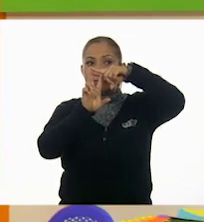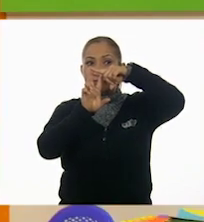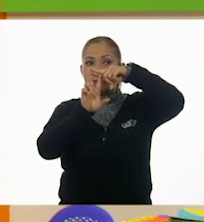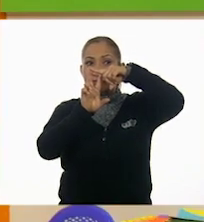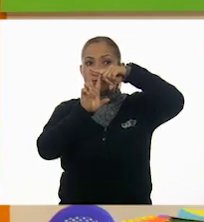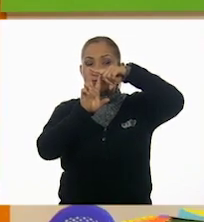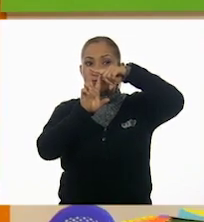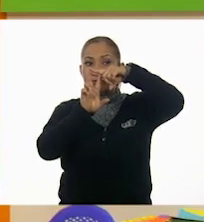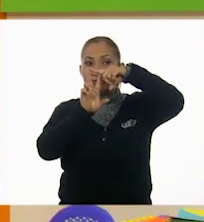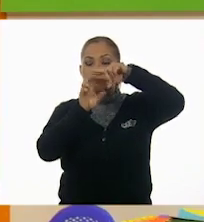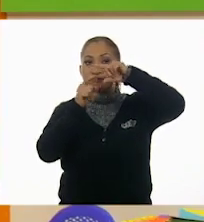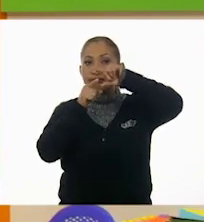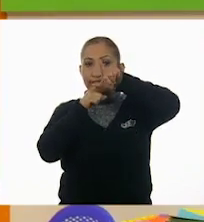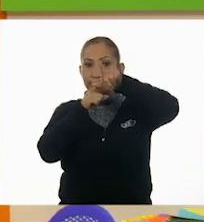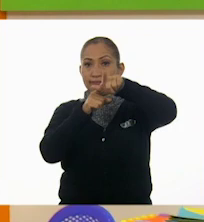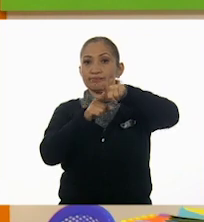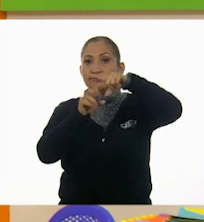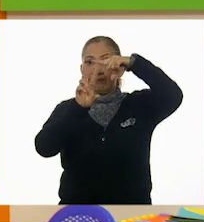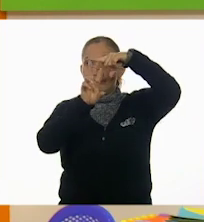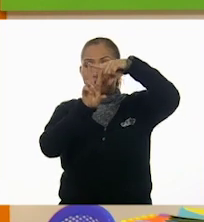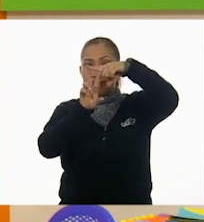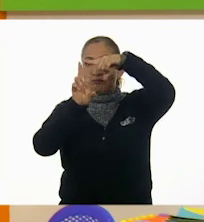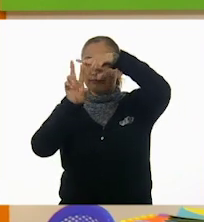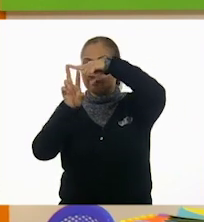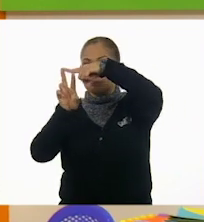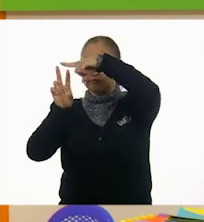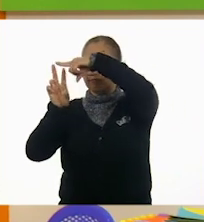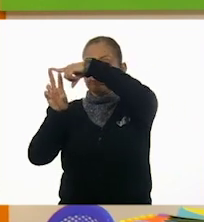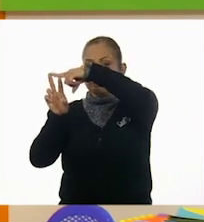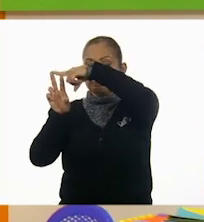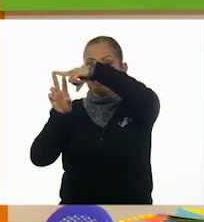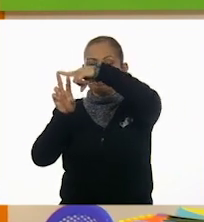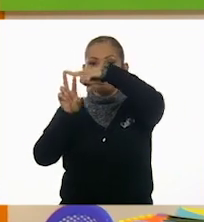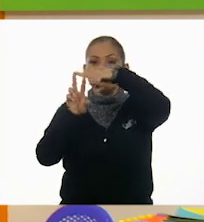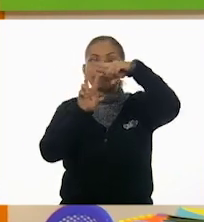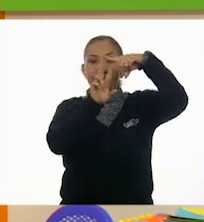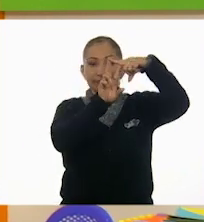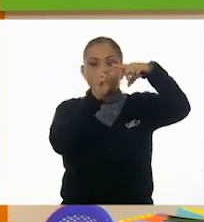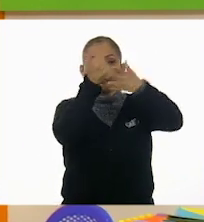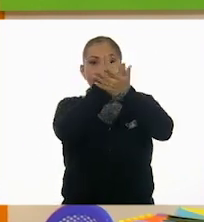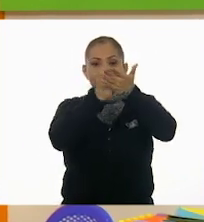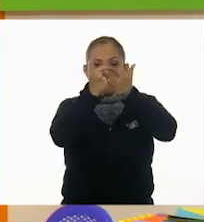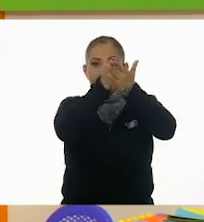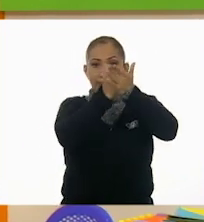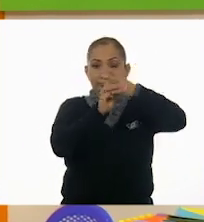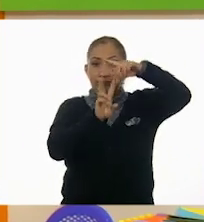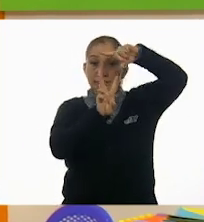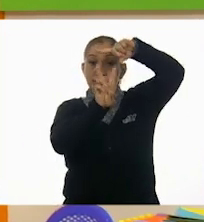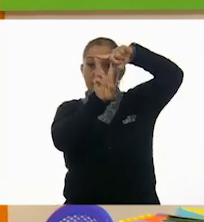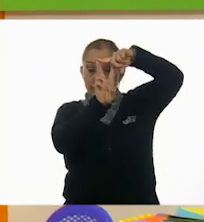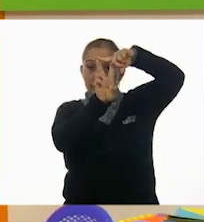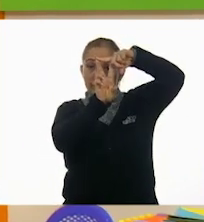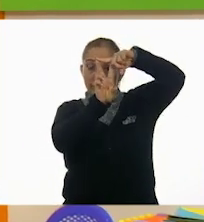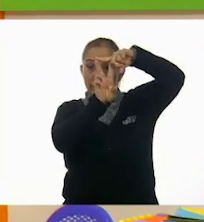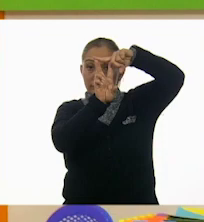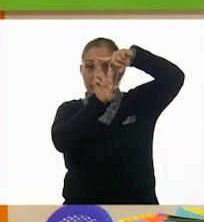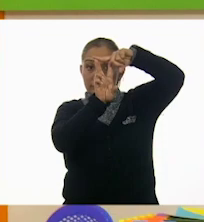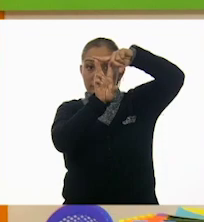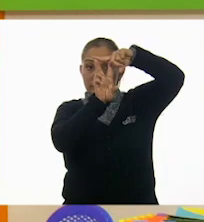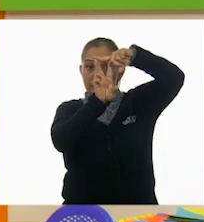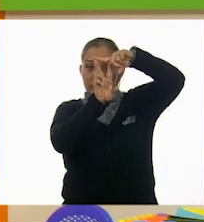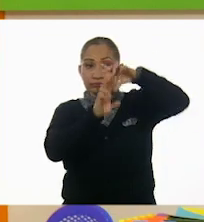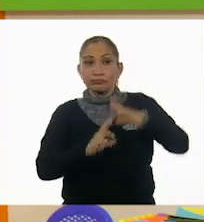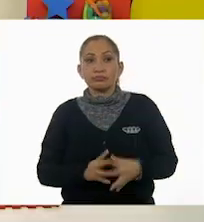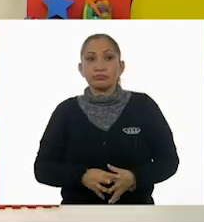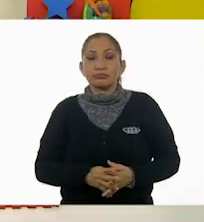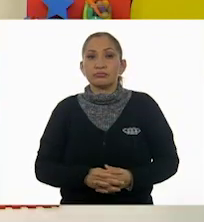Y así continúa el patrón, al menos de esta primera fila. Triángulos azules hacia abajo. Triángulos hacia abajo. Tun,